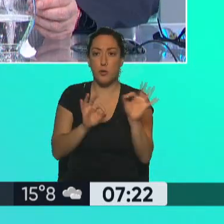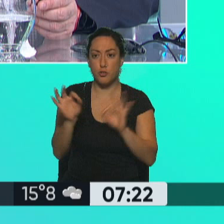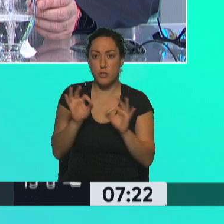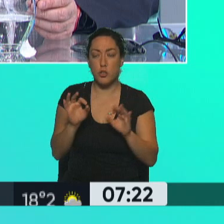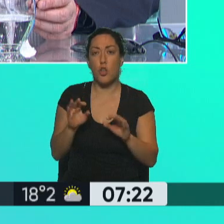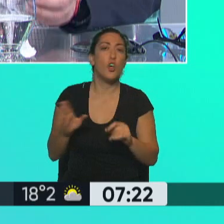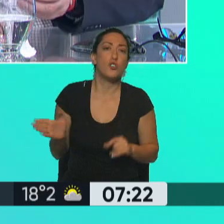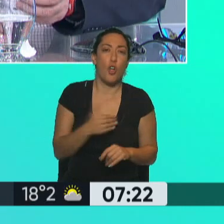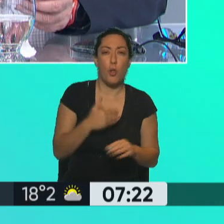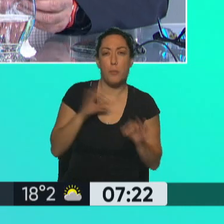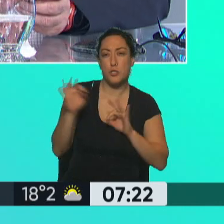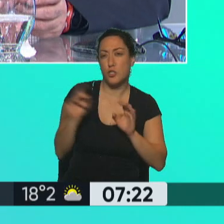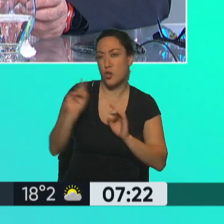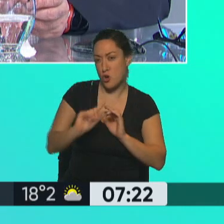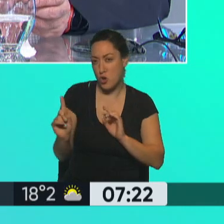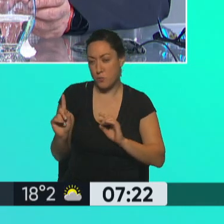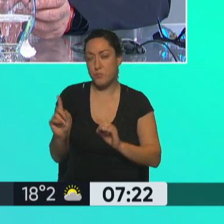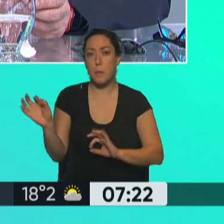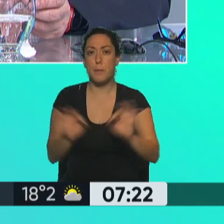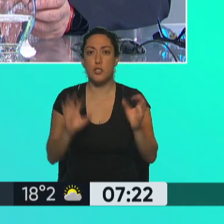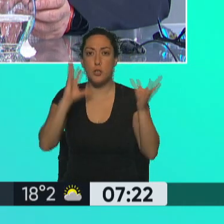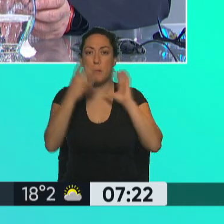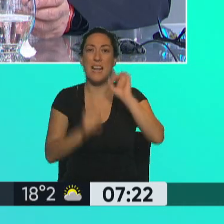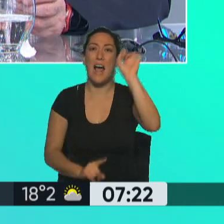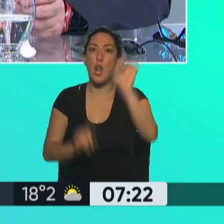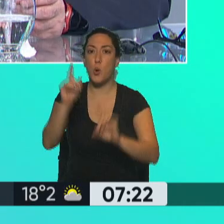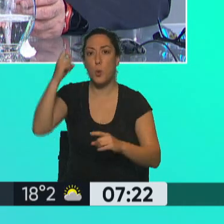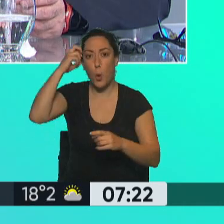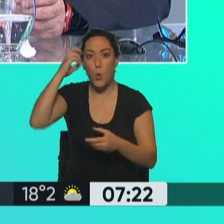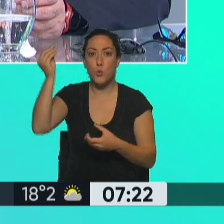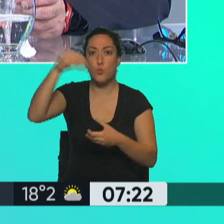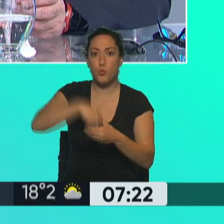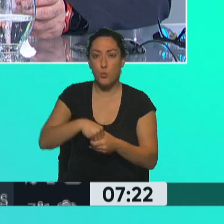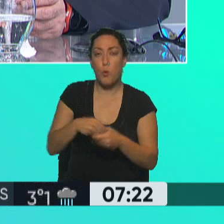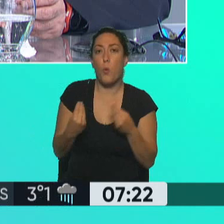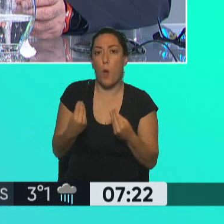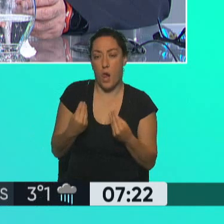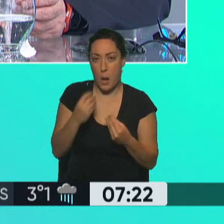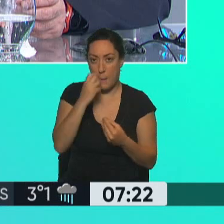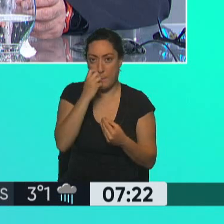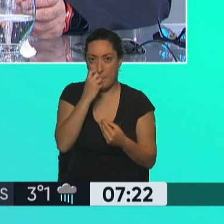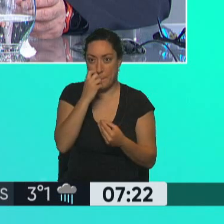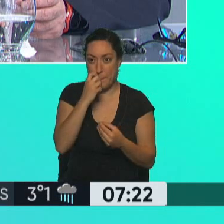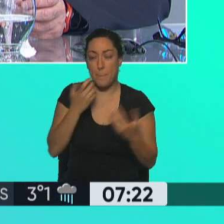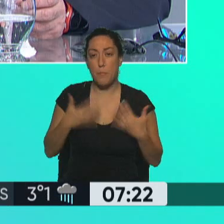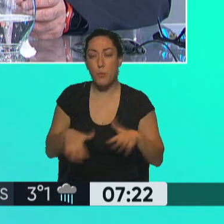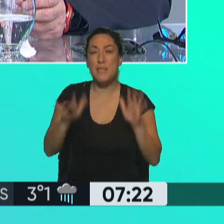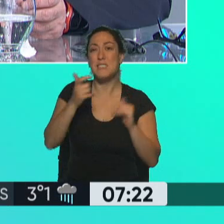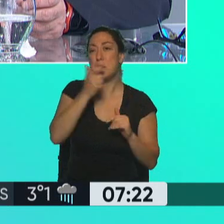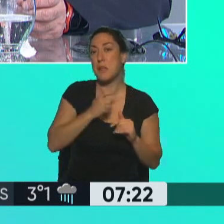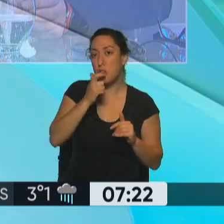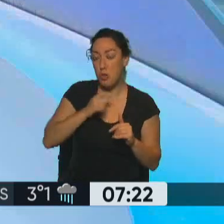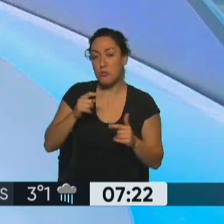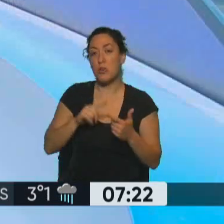la totalidad de los proyectos, en algunos proyectos de Javier Milei, posiblemente la provincia, los representantes de la provincia de Mendoza,